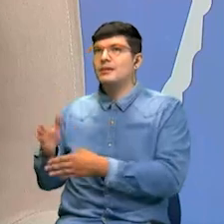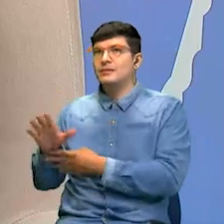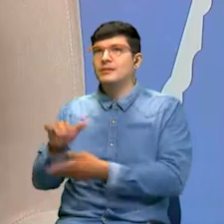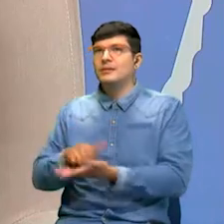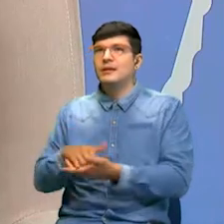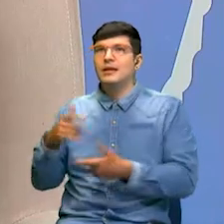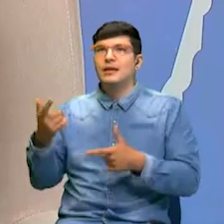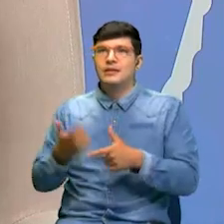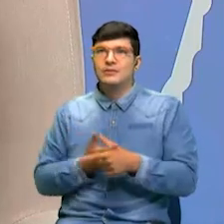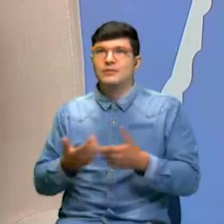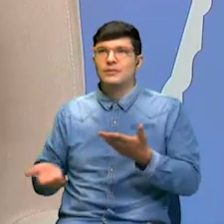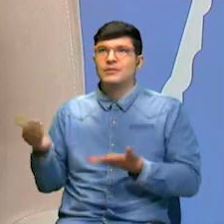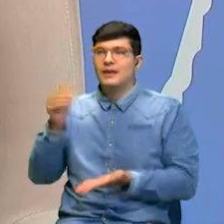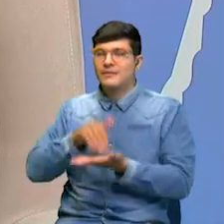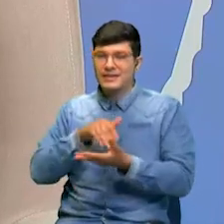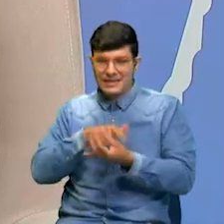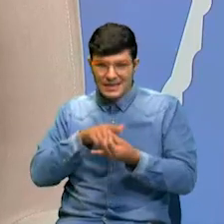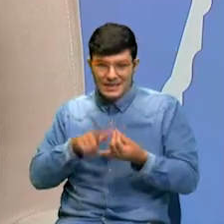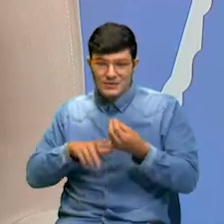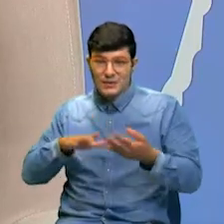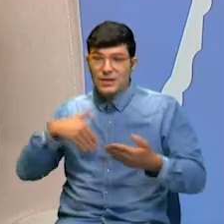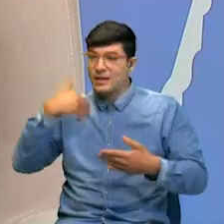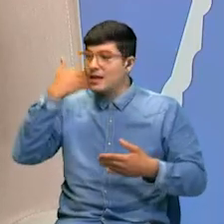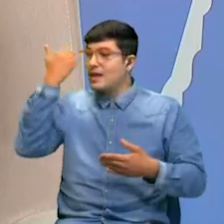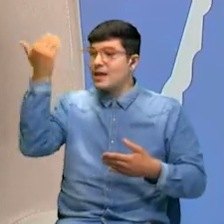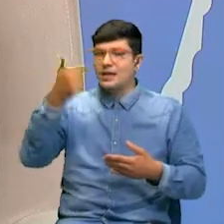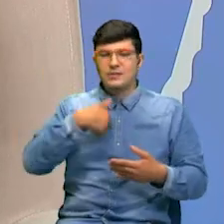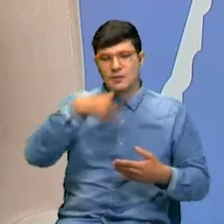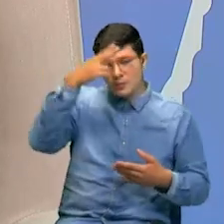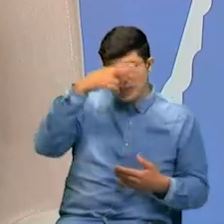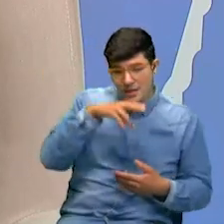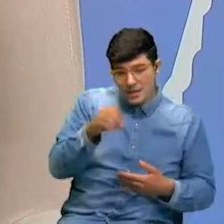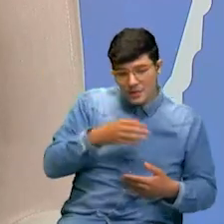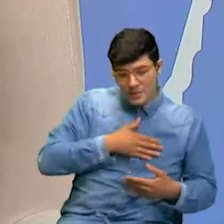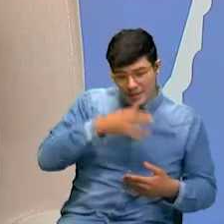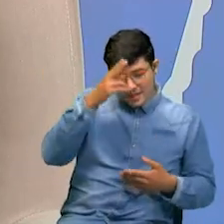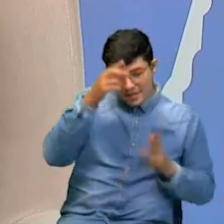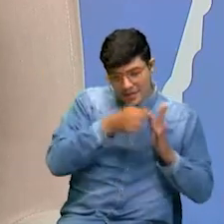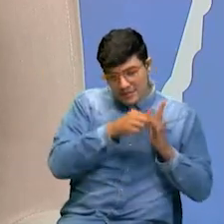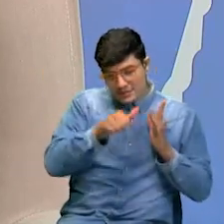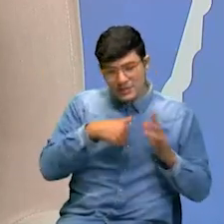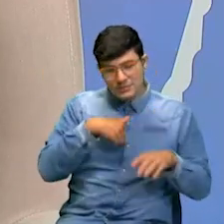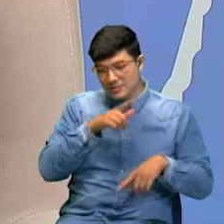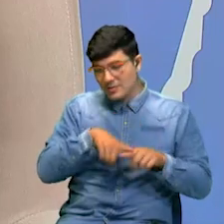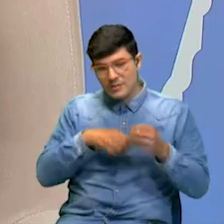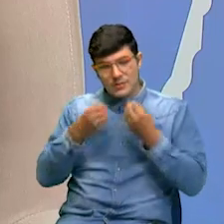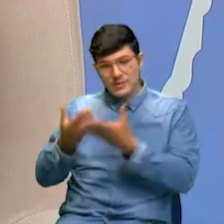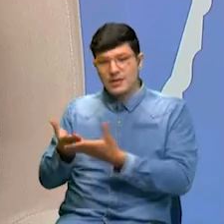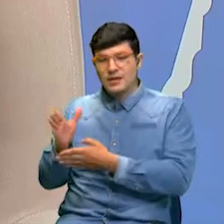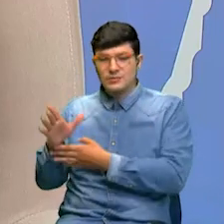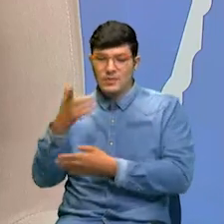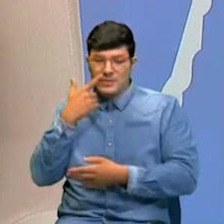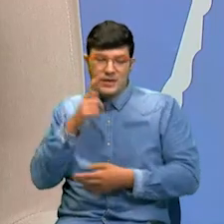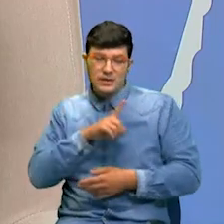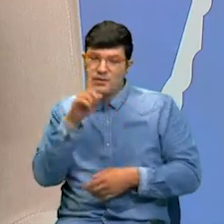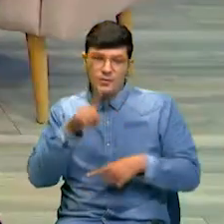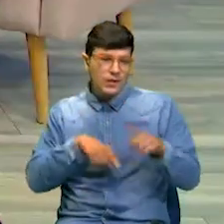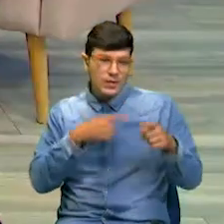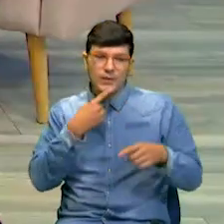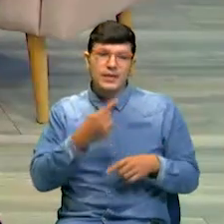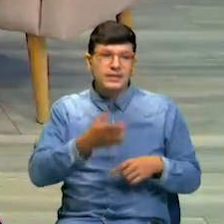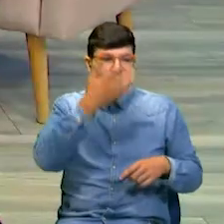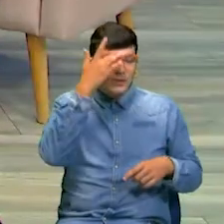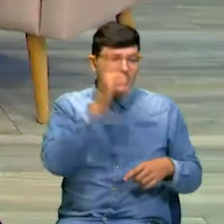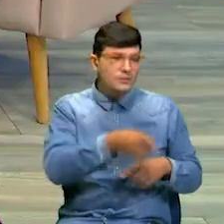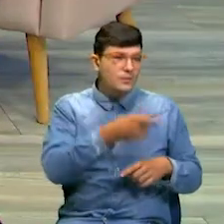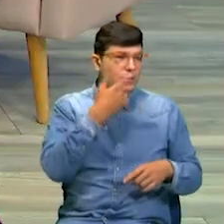este caso, volviendo otra vez al caso del papá, él no puede decir, no, es que yo tengo mis hijos y mi esposa y no le puedo dar a mi papá. Sí. No puede decir eso porque él está en la